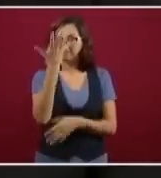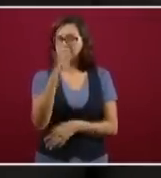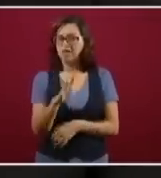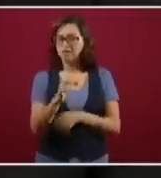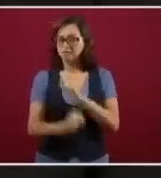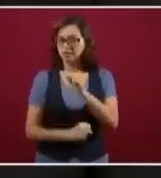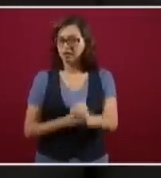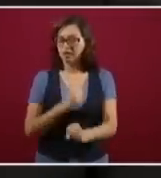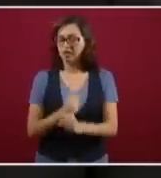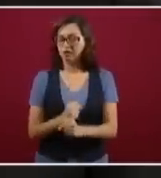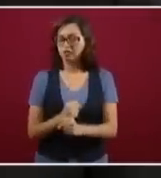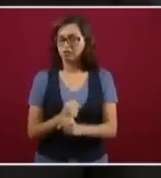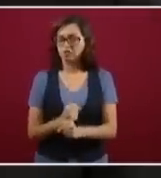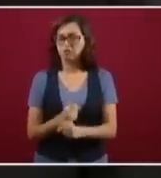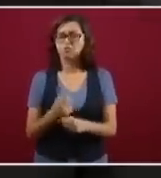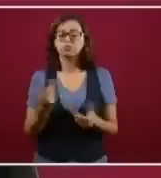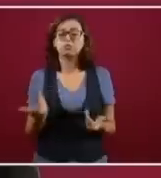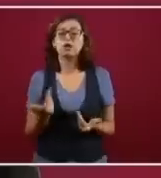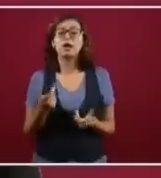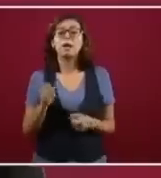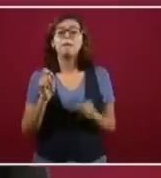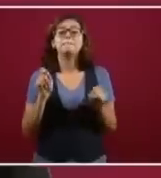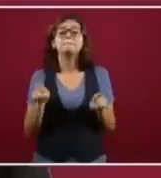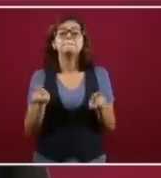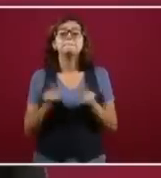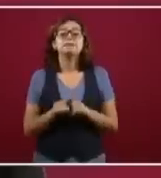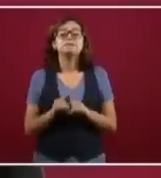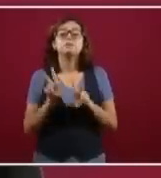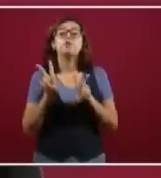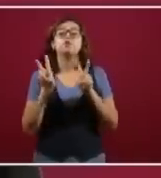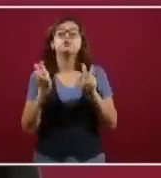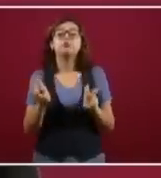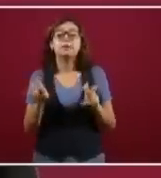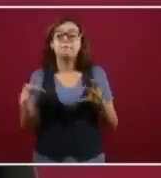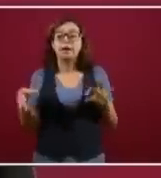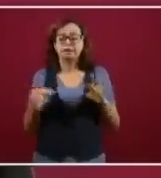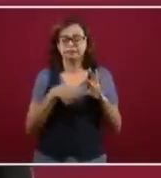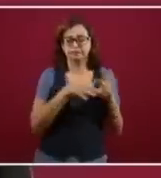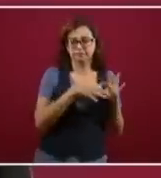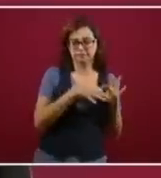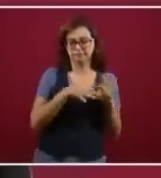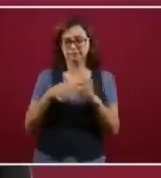particular, vinculada al trabajo que desempeñó en el gobierno.